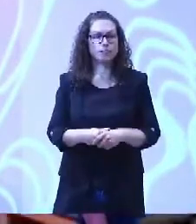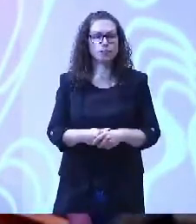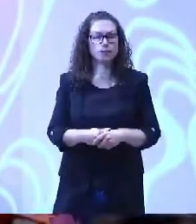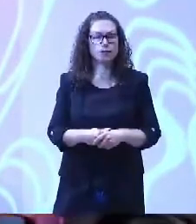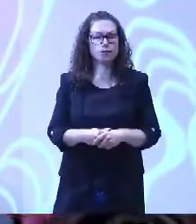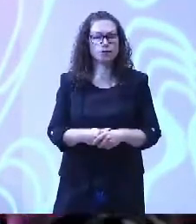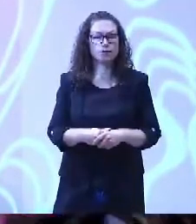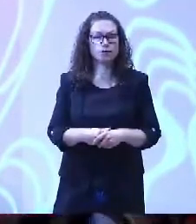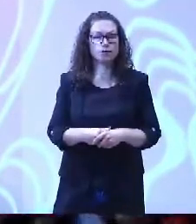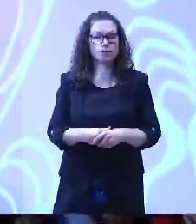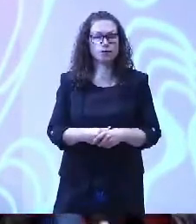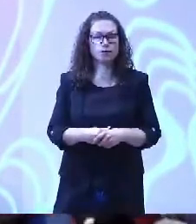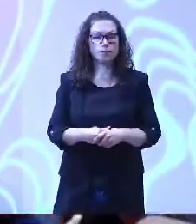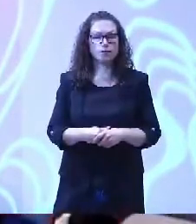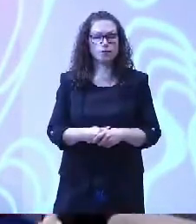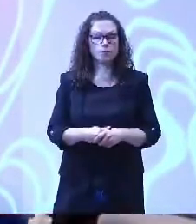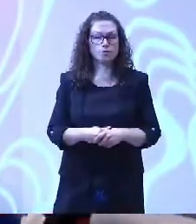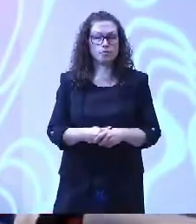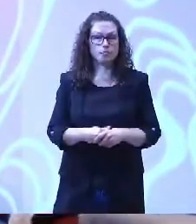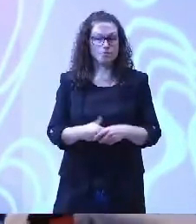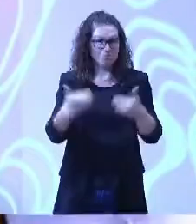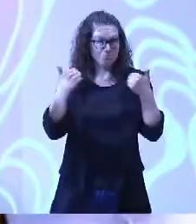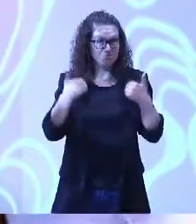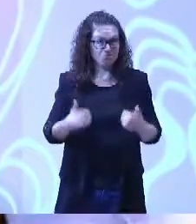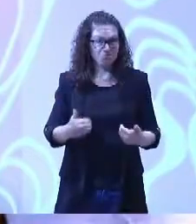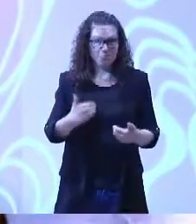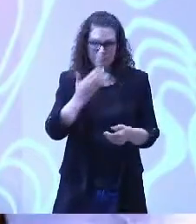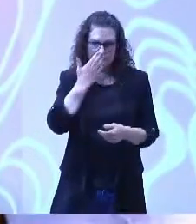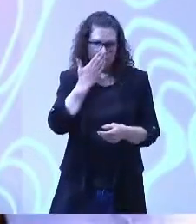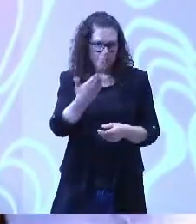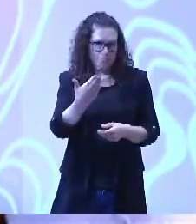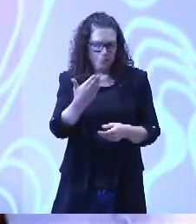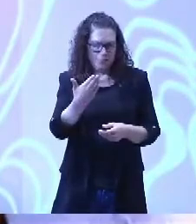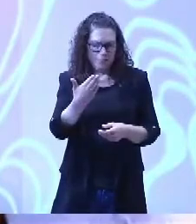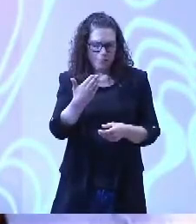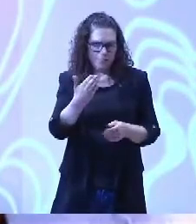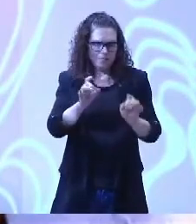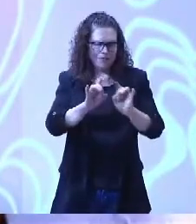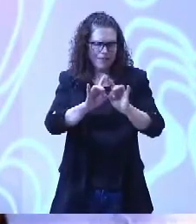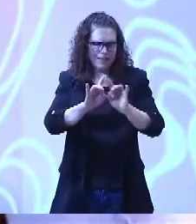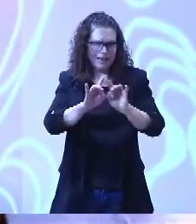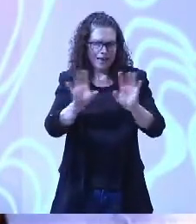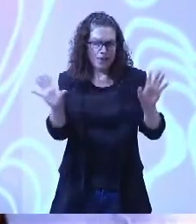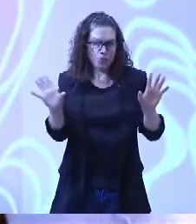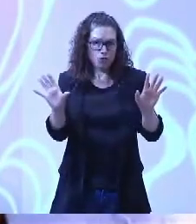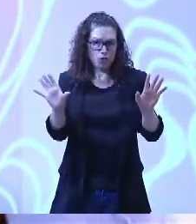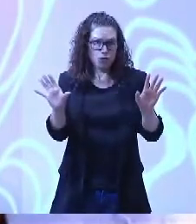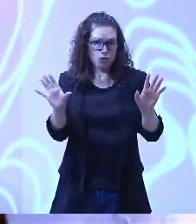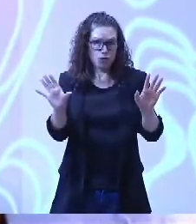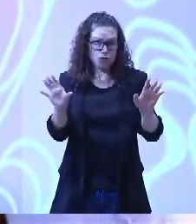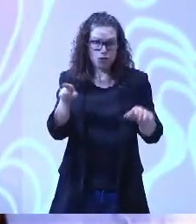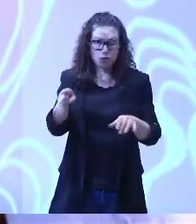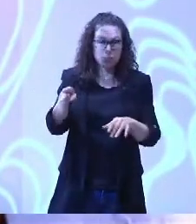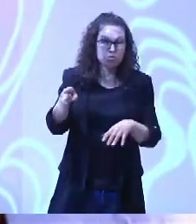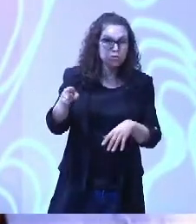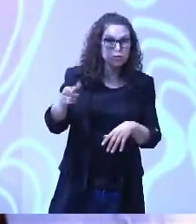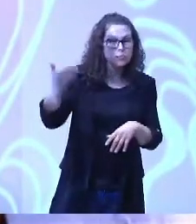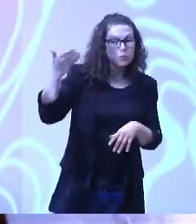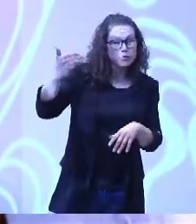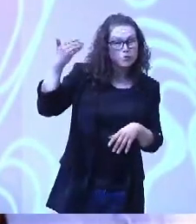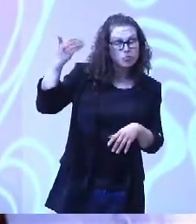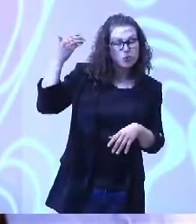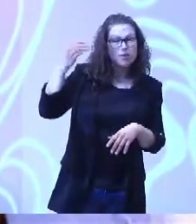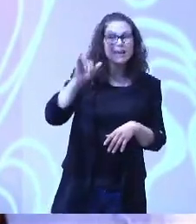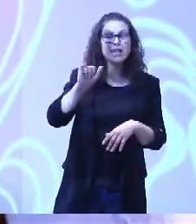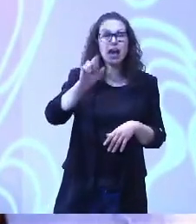De lo que yo estoy claro es de aquello que no se retuvo en el